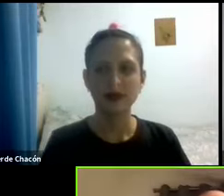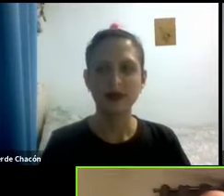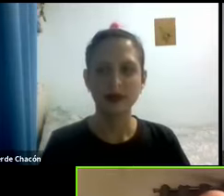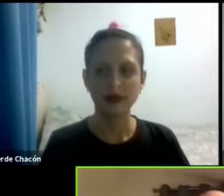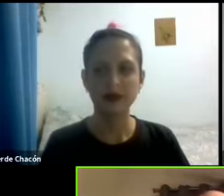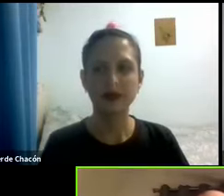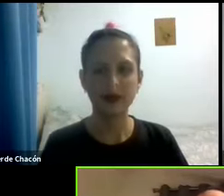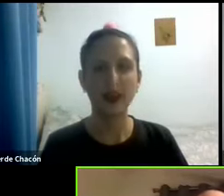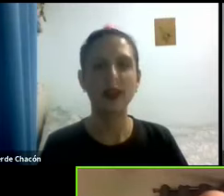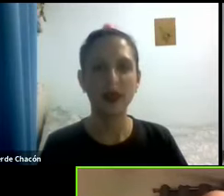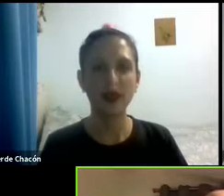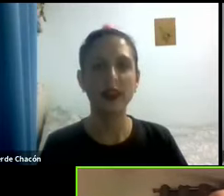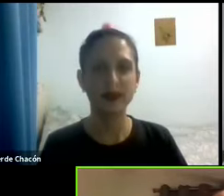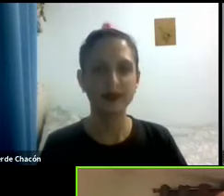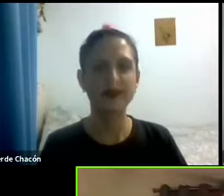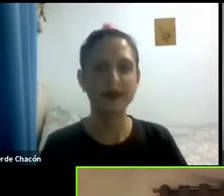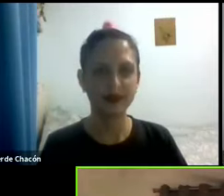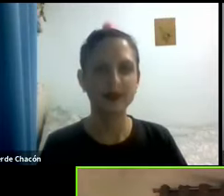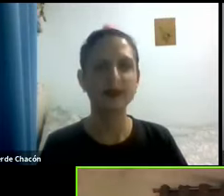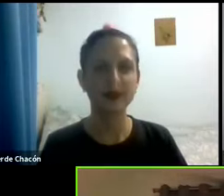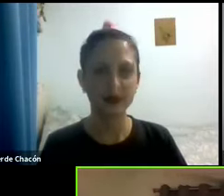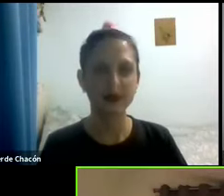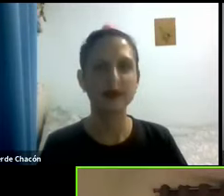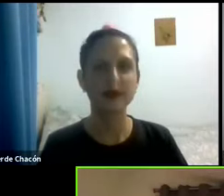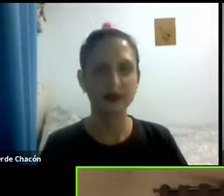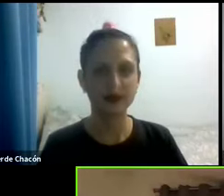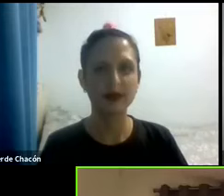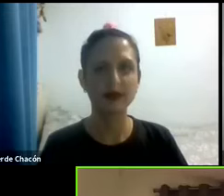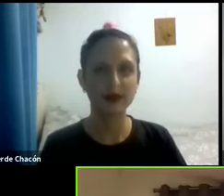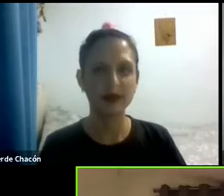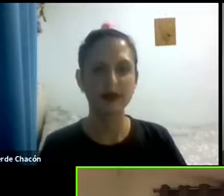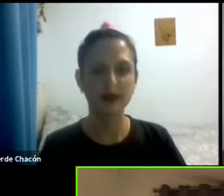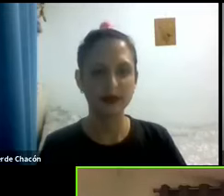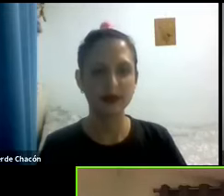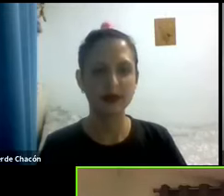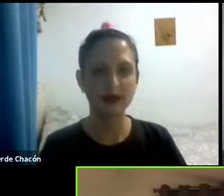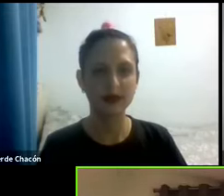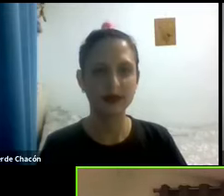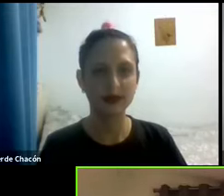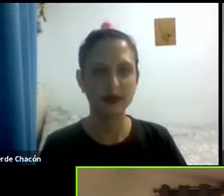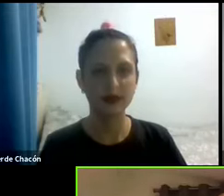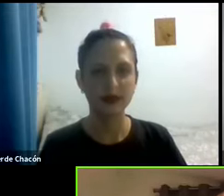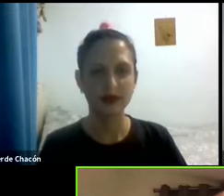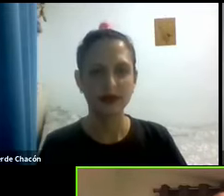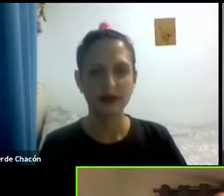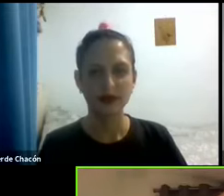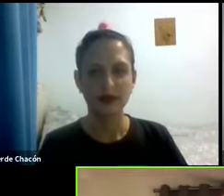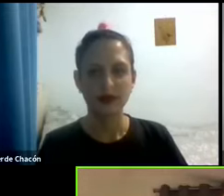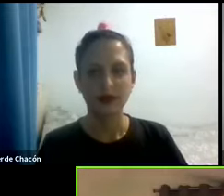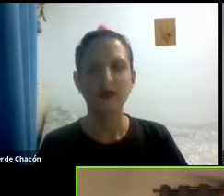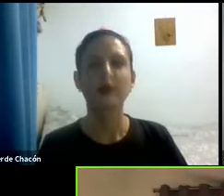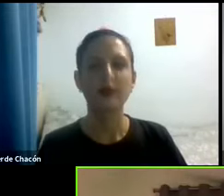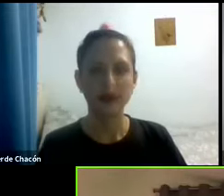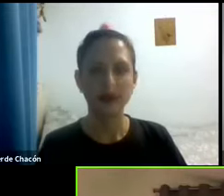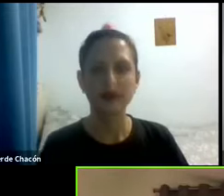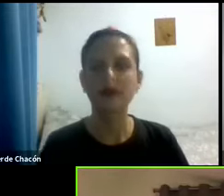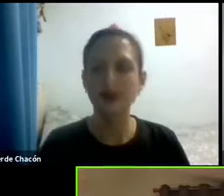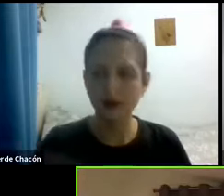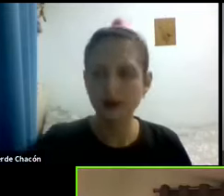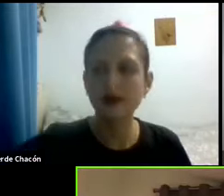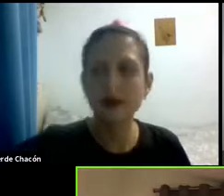que persiste hasta hoy de madrid a migraron a islas canarias tenerife na